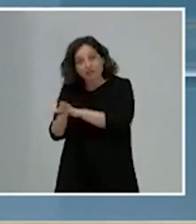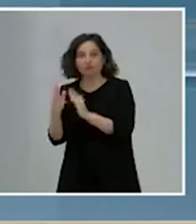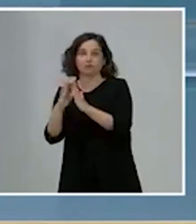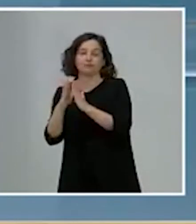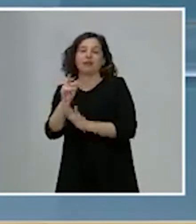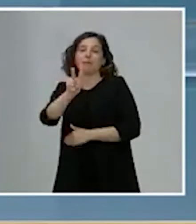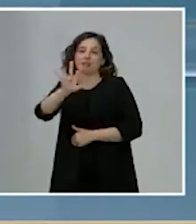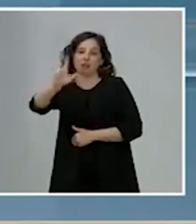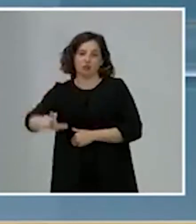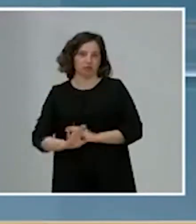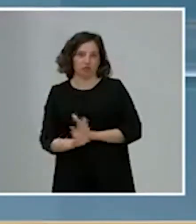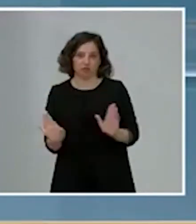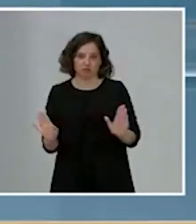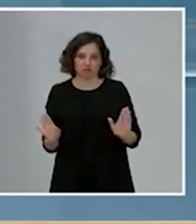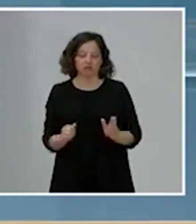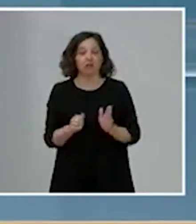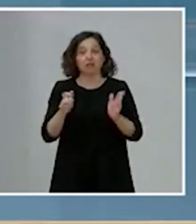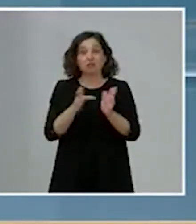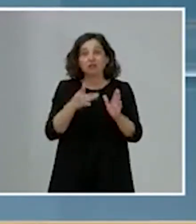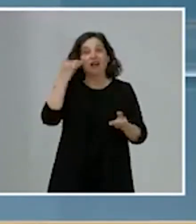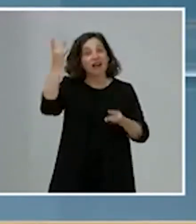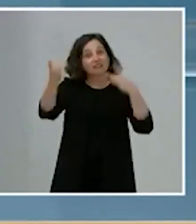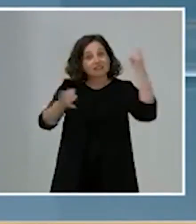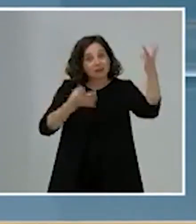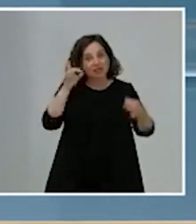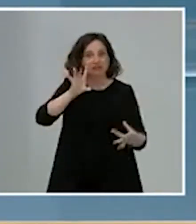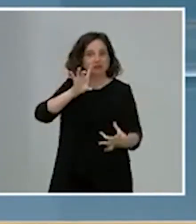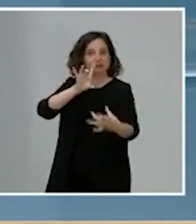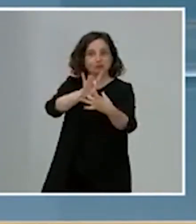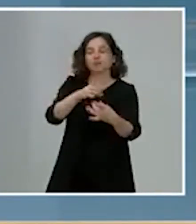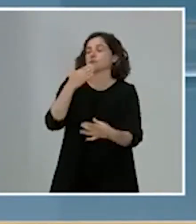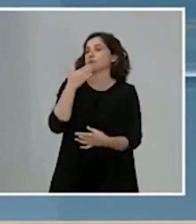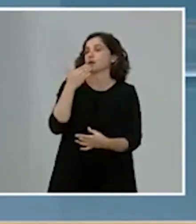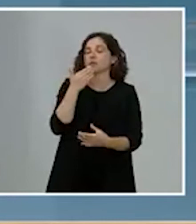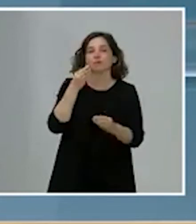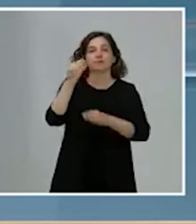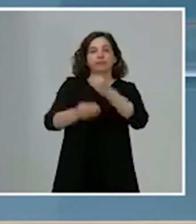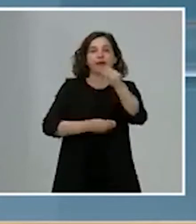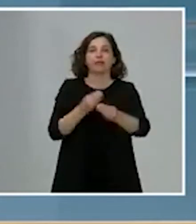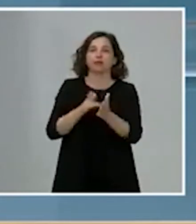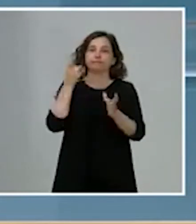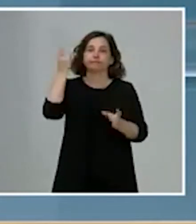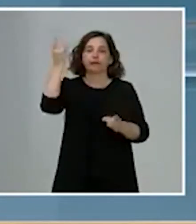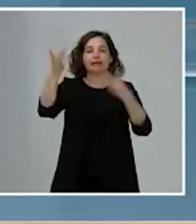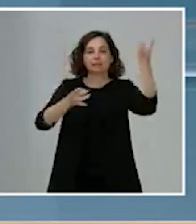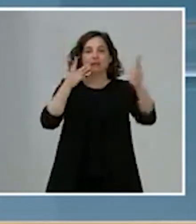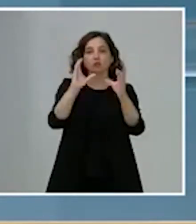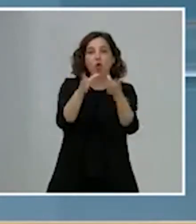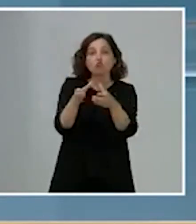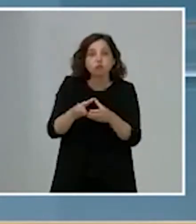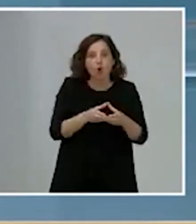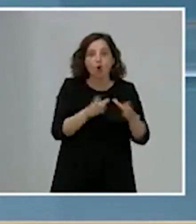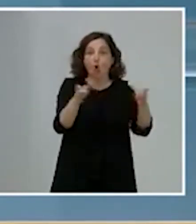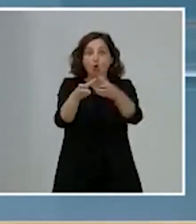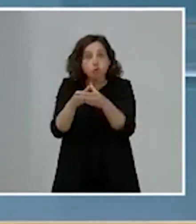25 personas. Todas aquellas actividades que tengan que ver con la realización de actividades de grupo,